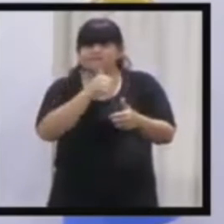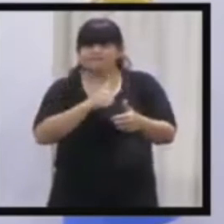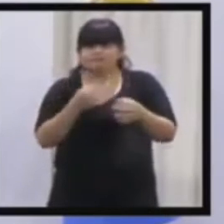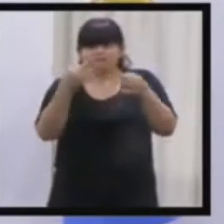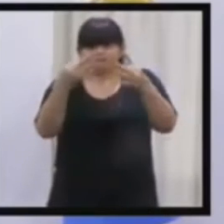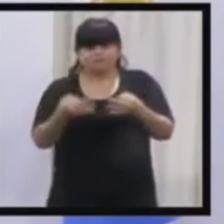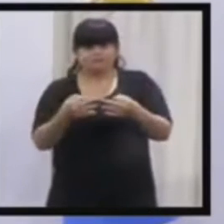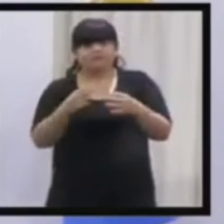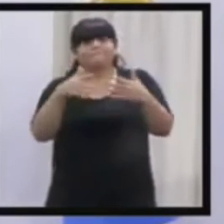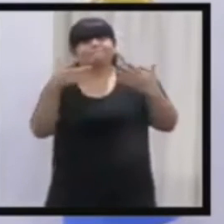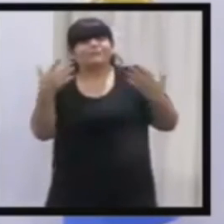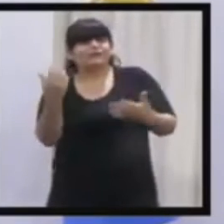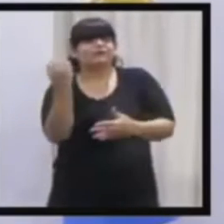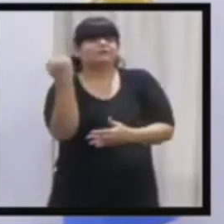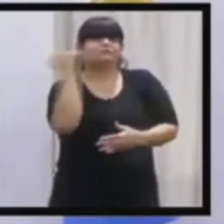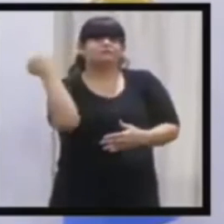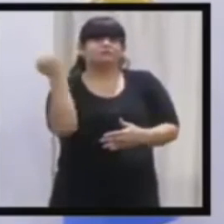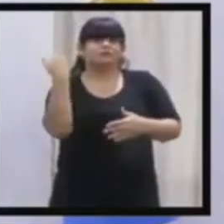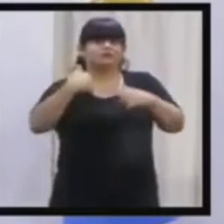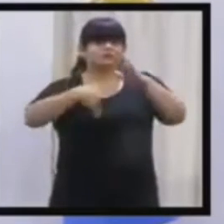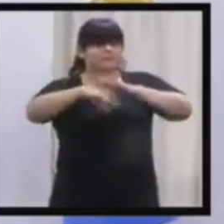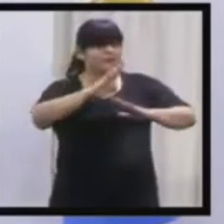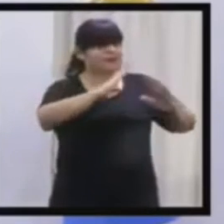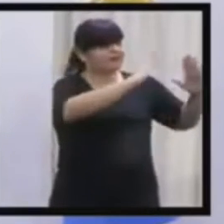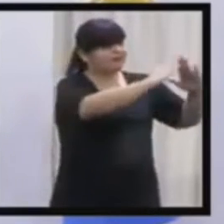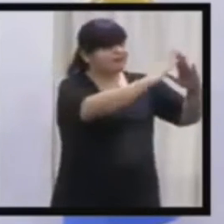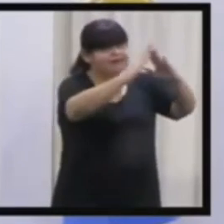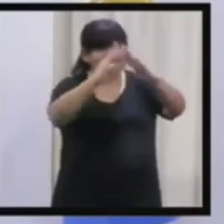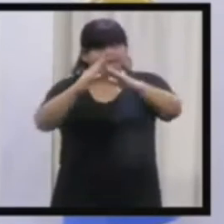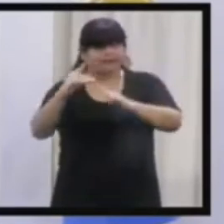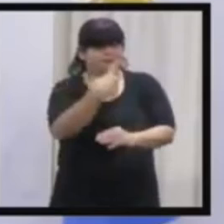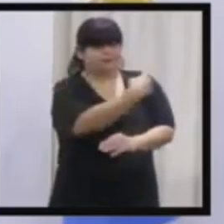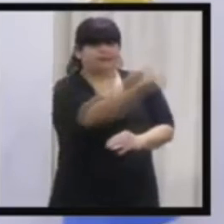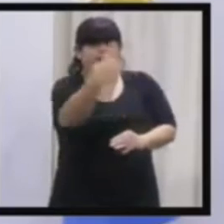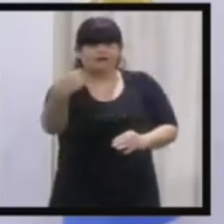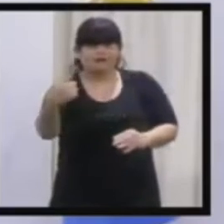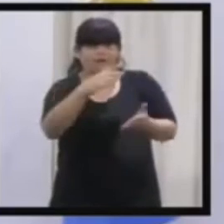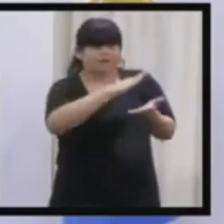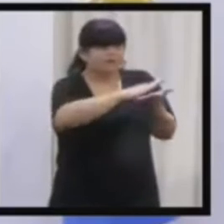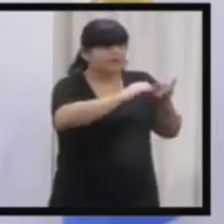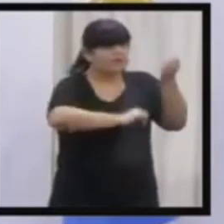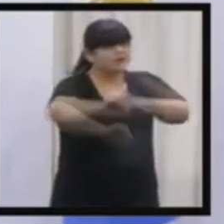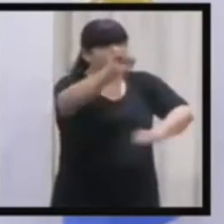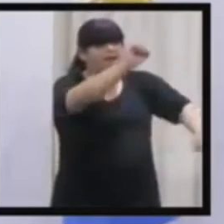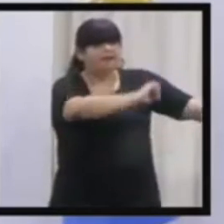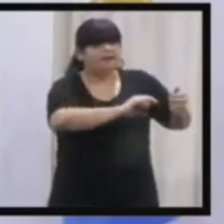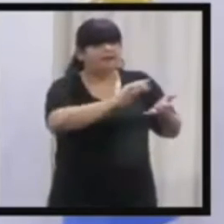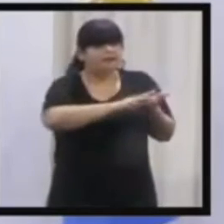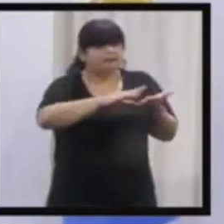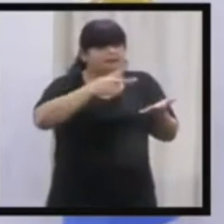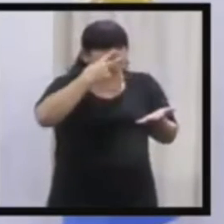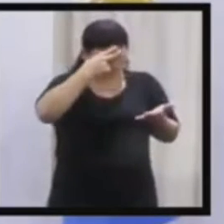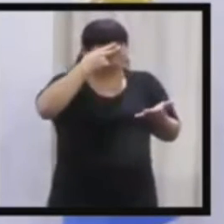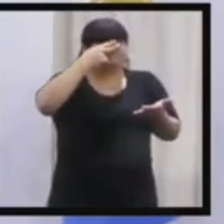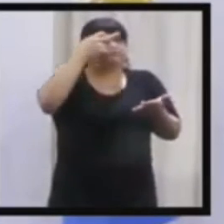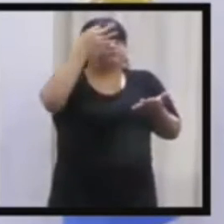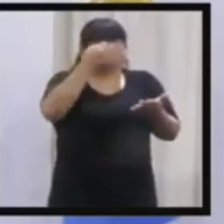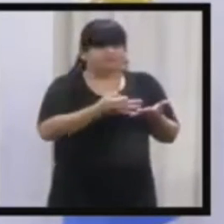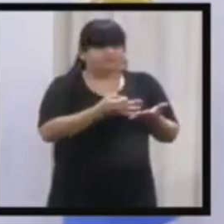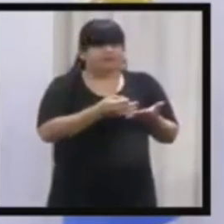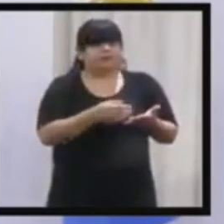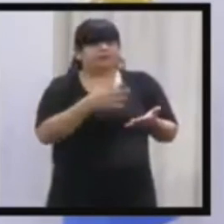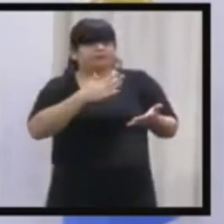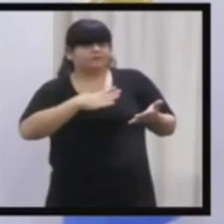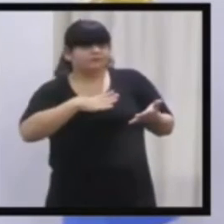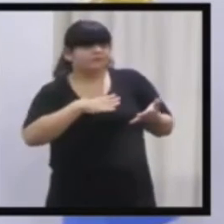la vivienda. Entonces, volvemos a insistir en la necesidad de recorrer el patio, dar